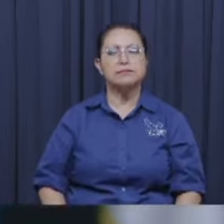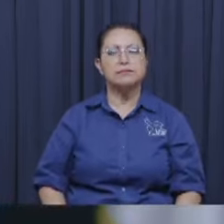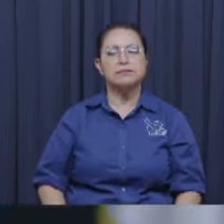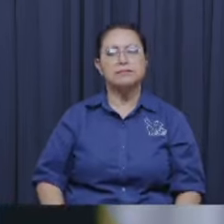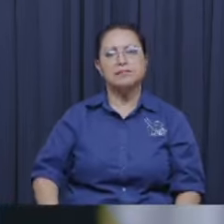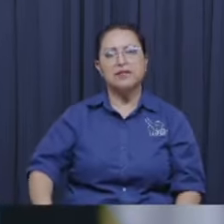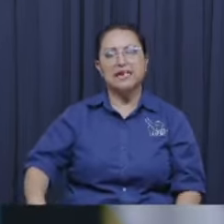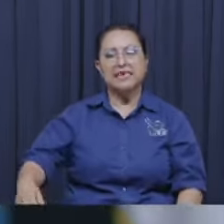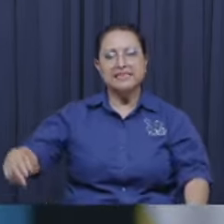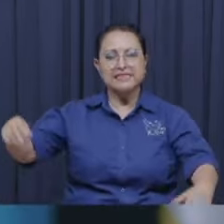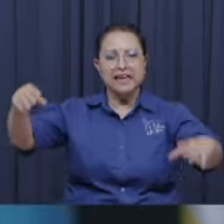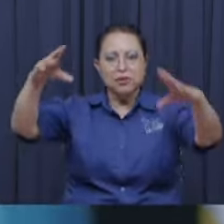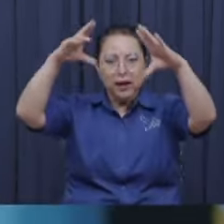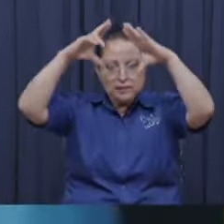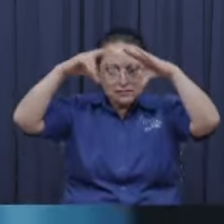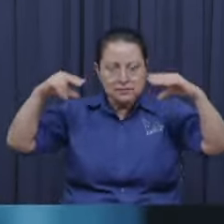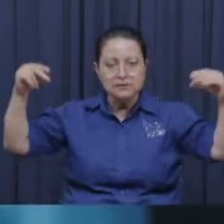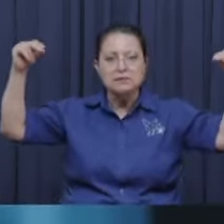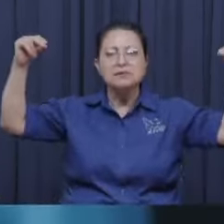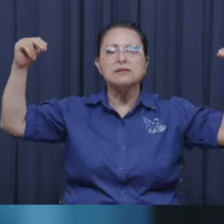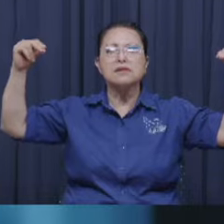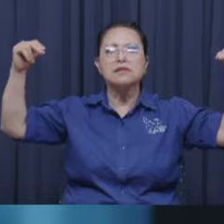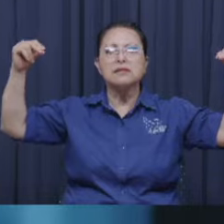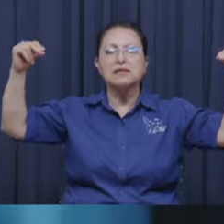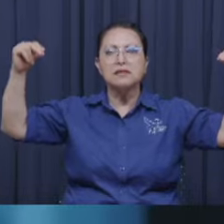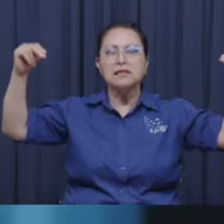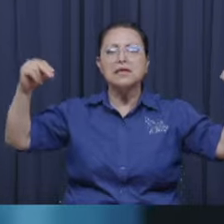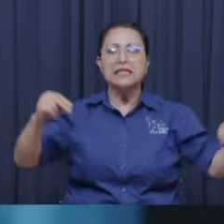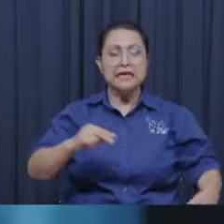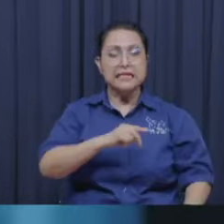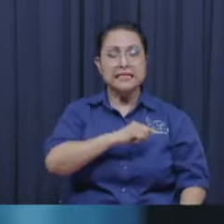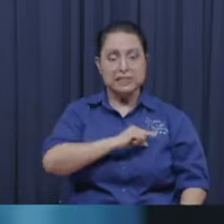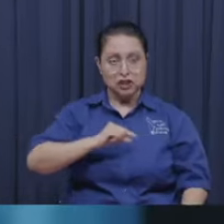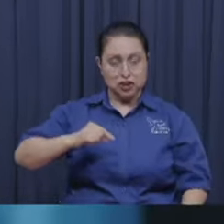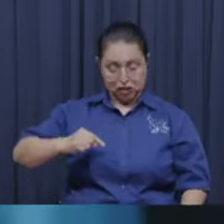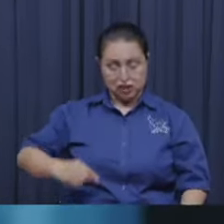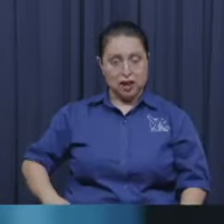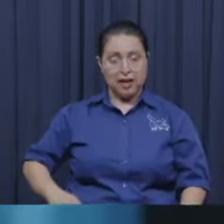China tienen problemas. Entonces ahí hay 39 ya con Taiwán.